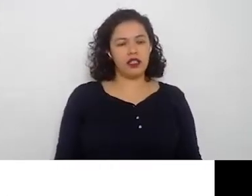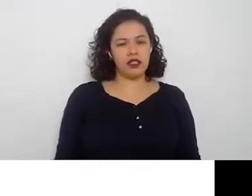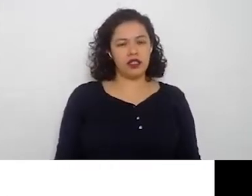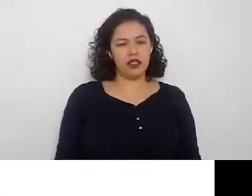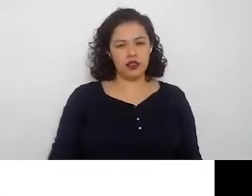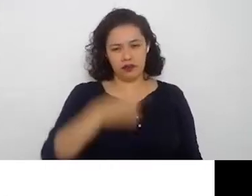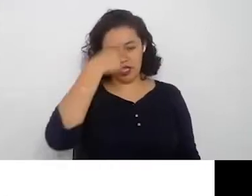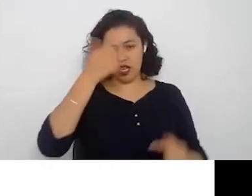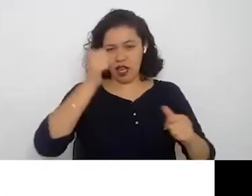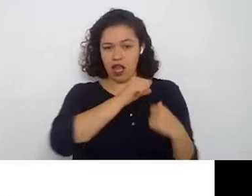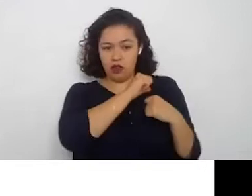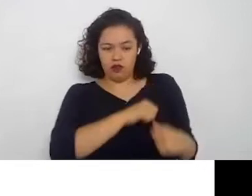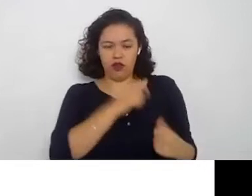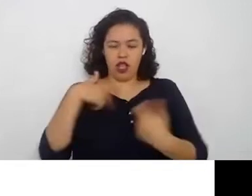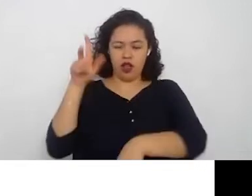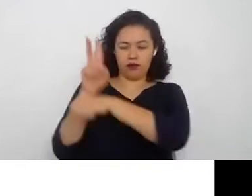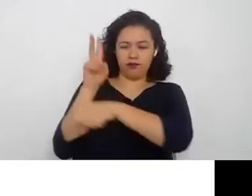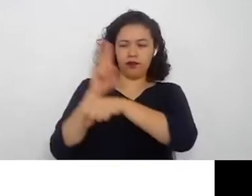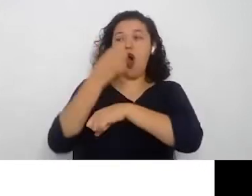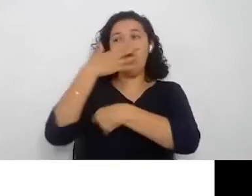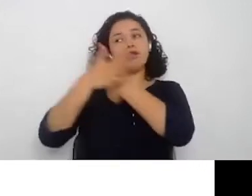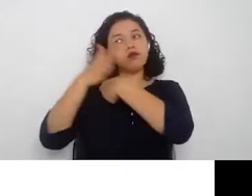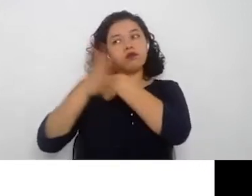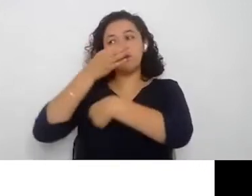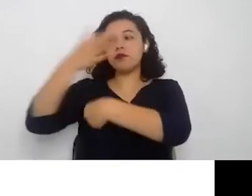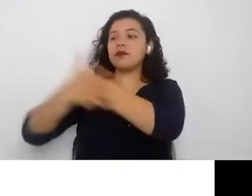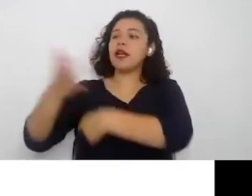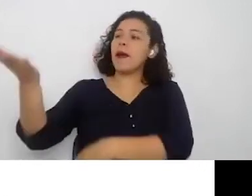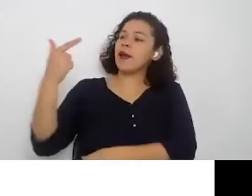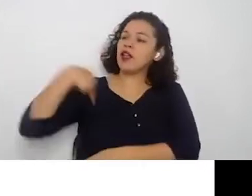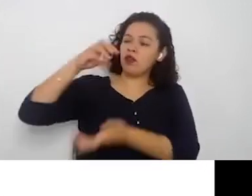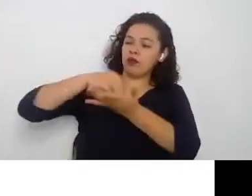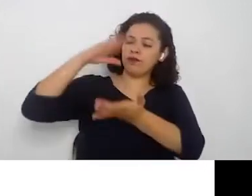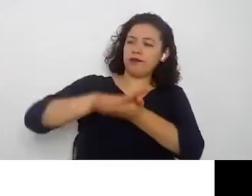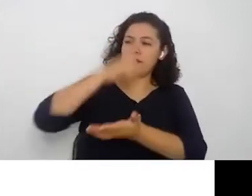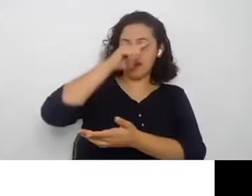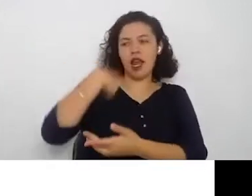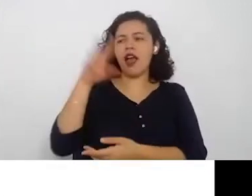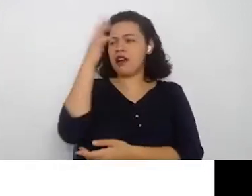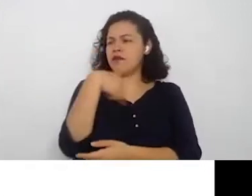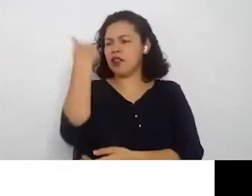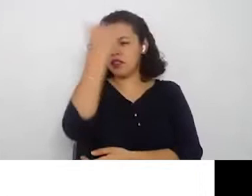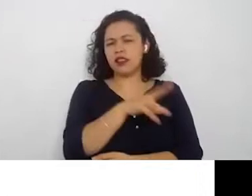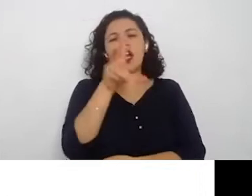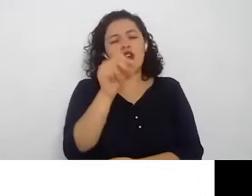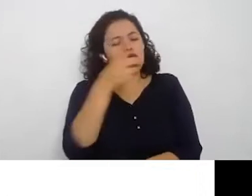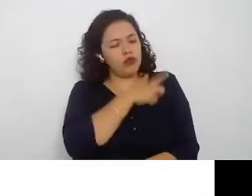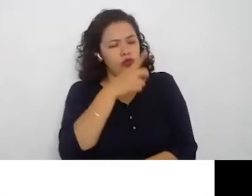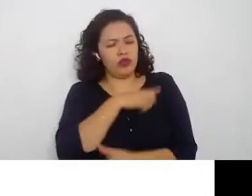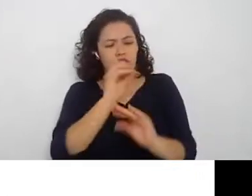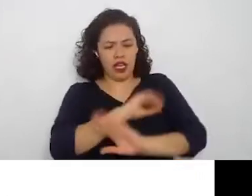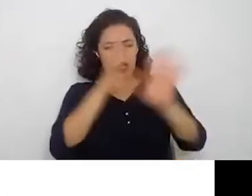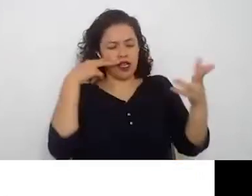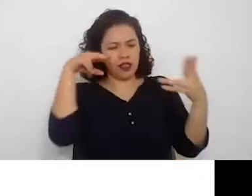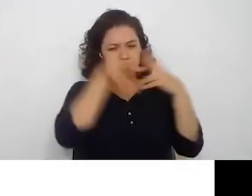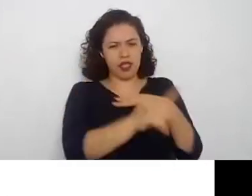autoridad los esté llamando a rendir cuentas, sino ustedes presenten esas cuentas de forma clara y transparente.